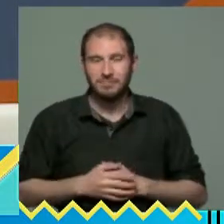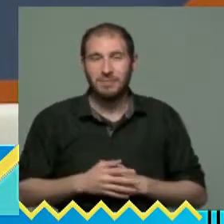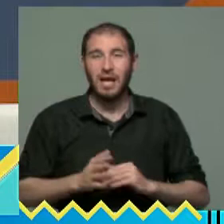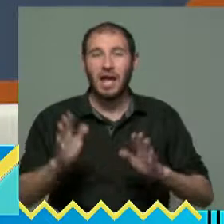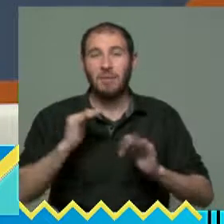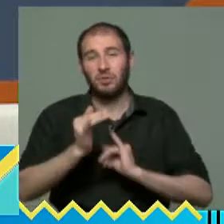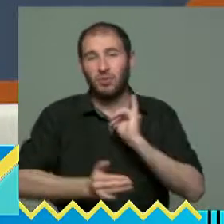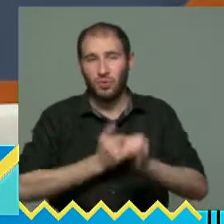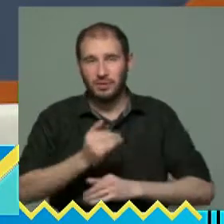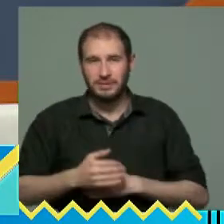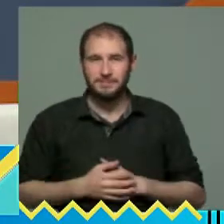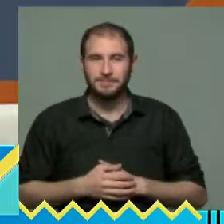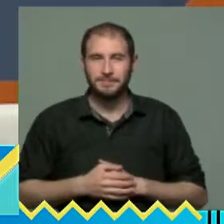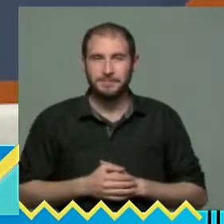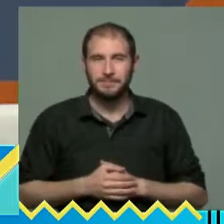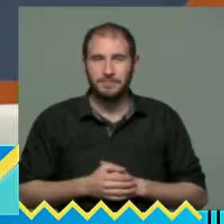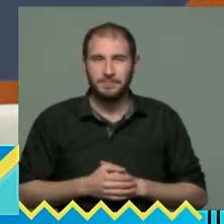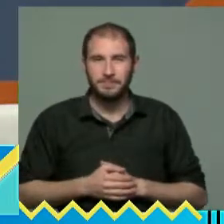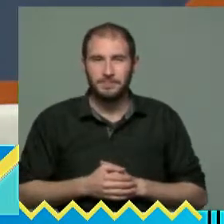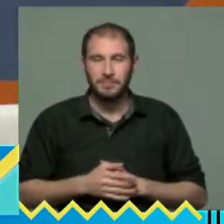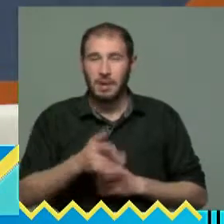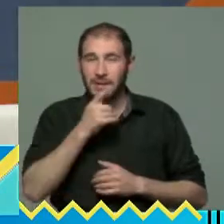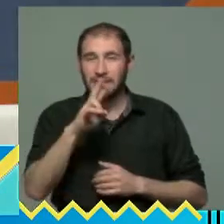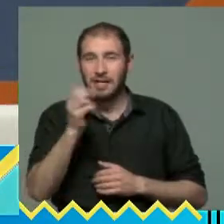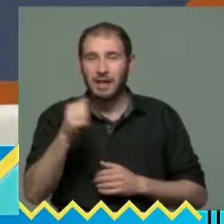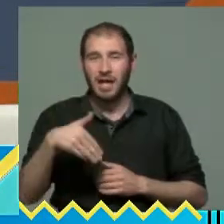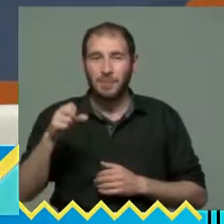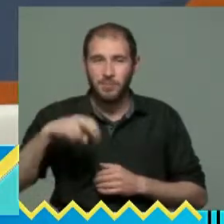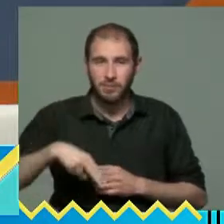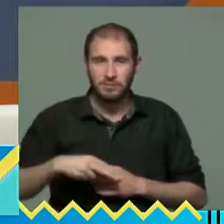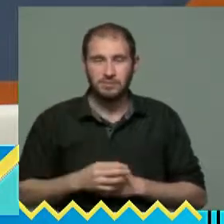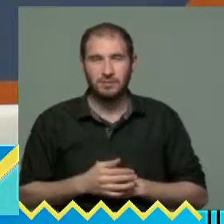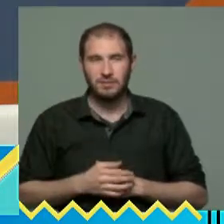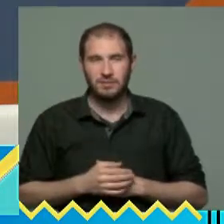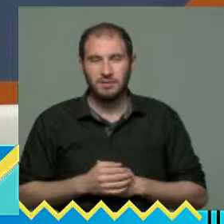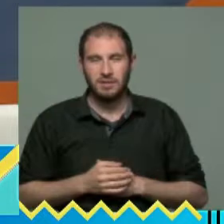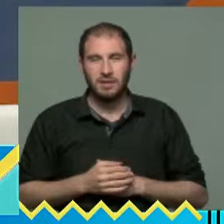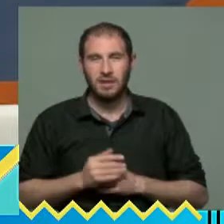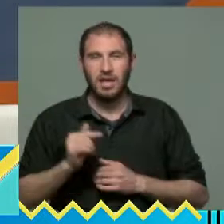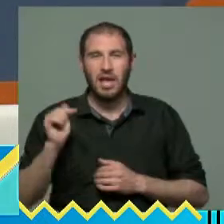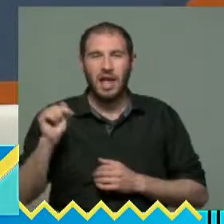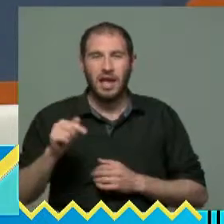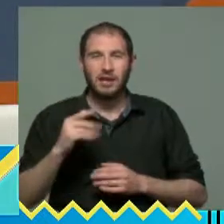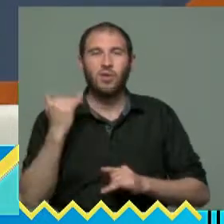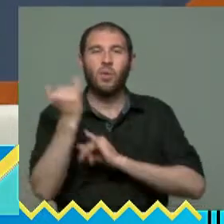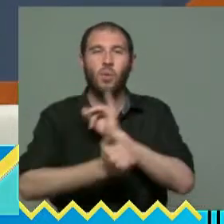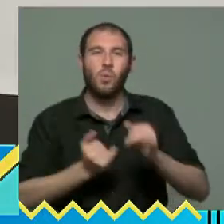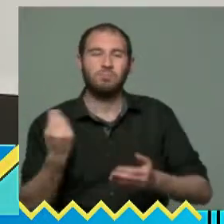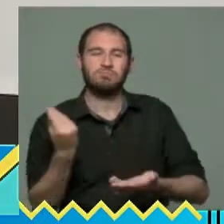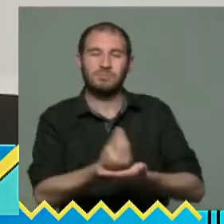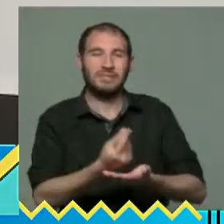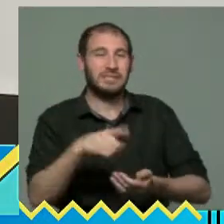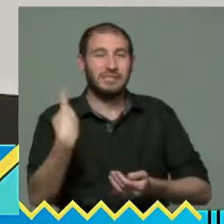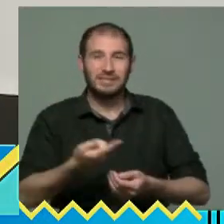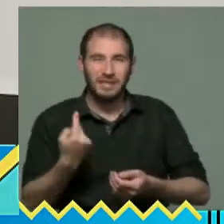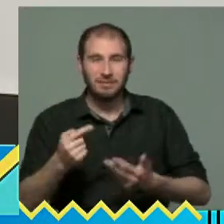llegar a mencionar. Y creo que Ramón se mete en ese lugar que, como decía Carlos, siempre